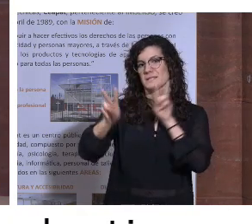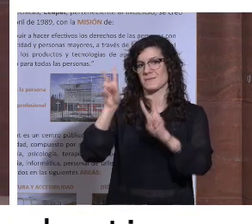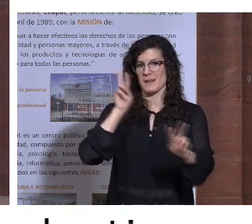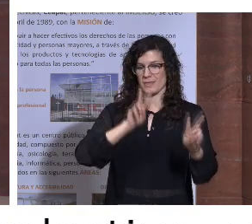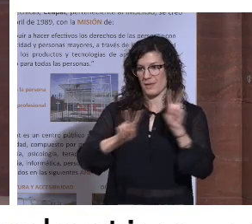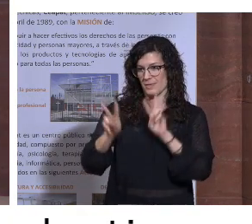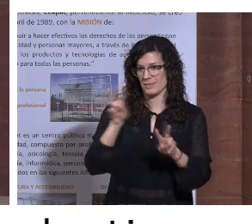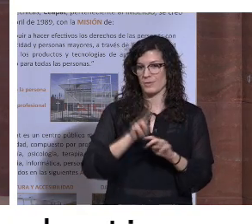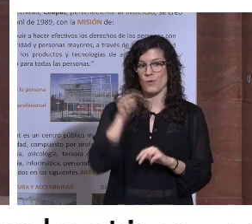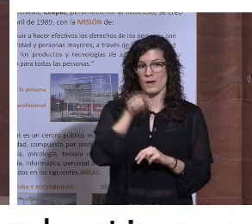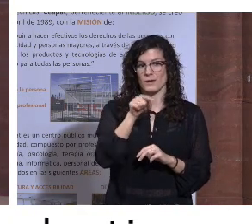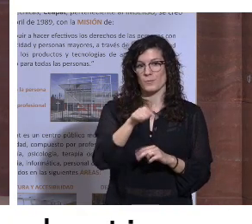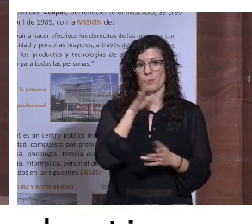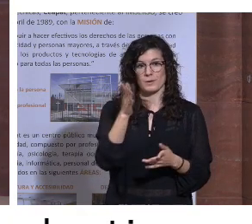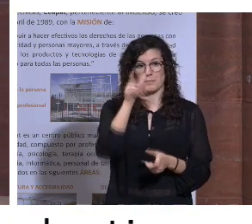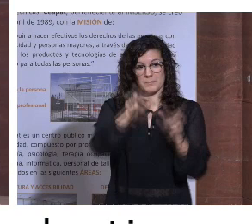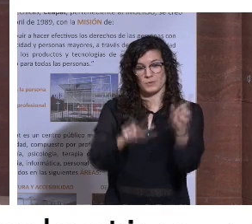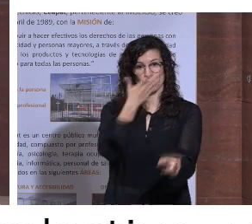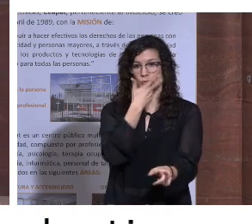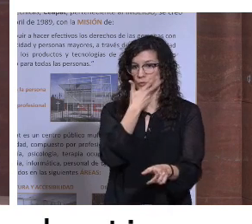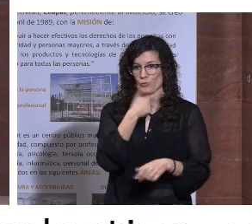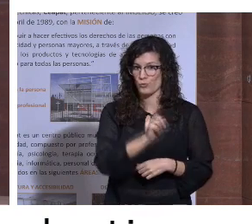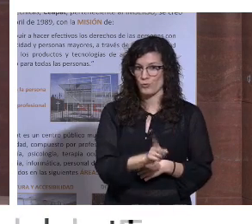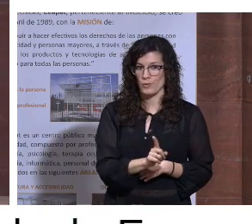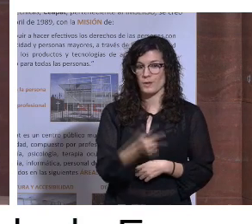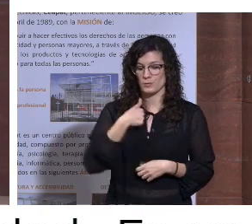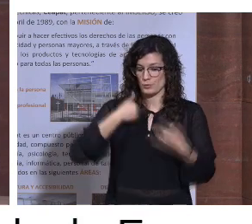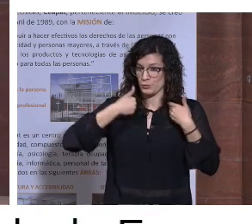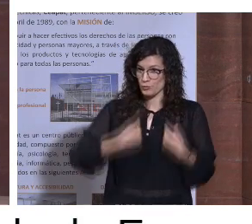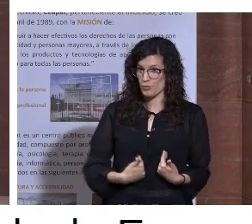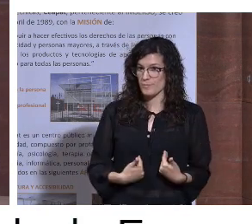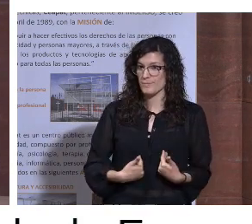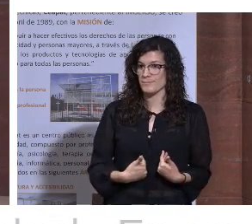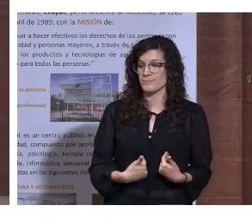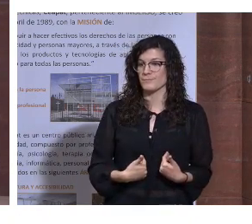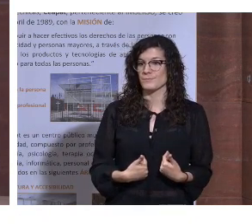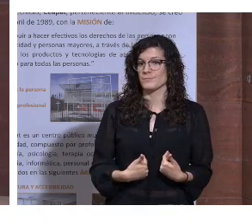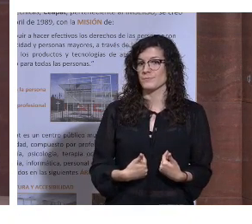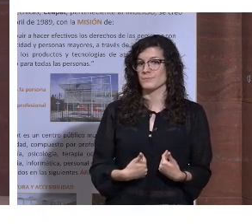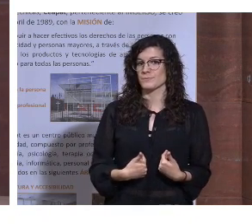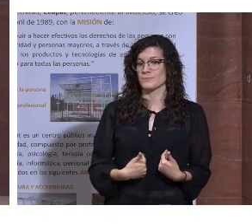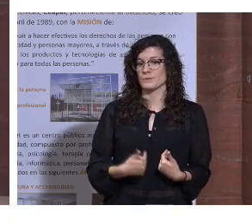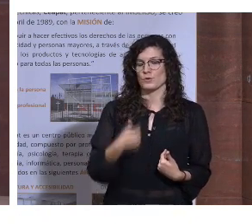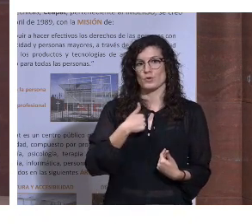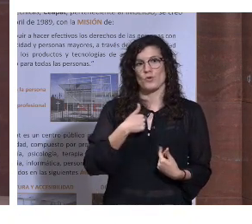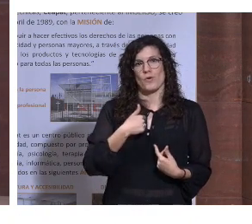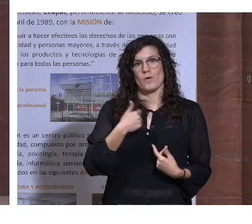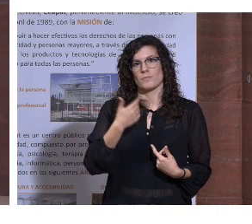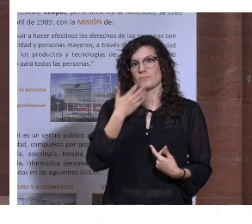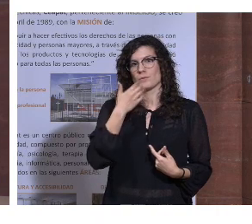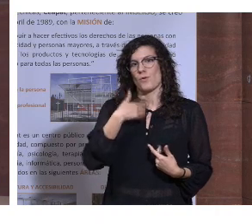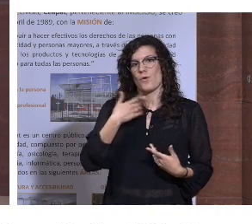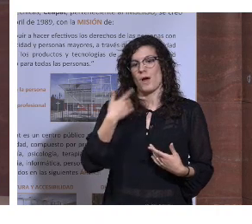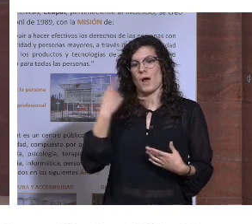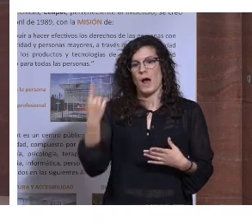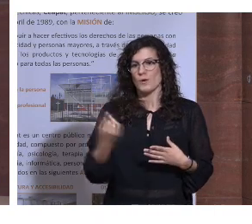visibilidad es un gran desconocido. Yo soy una persona que, hombre, no me considero ausente